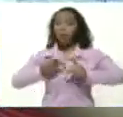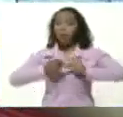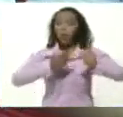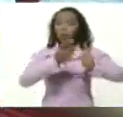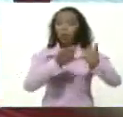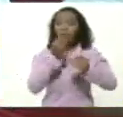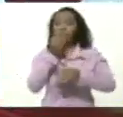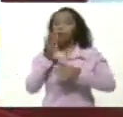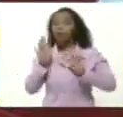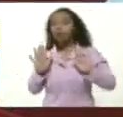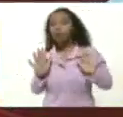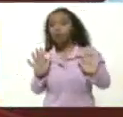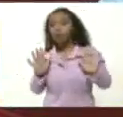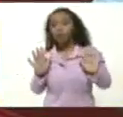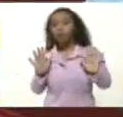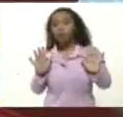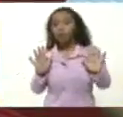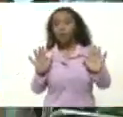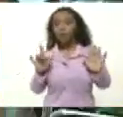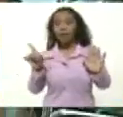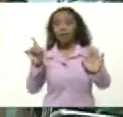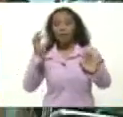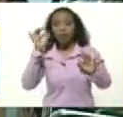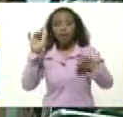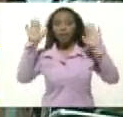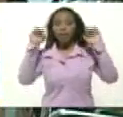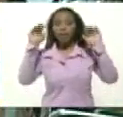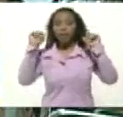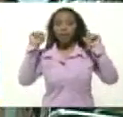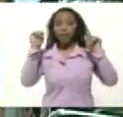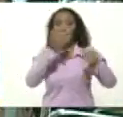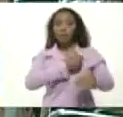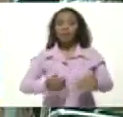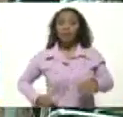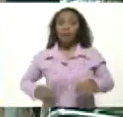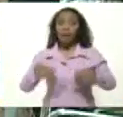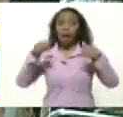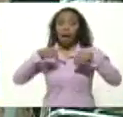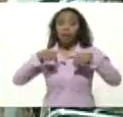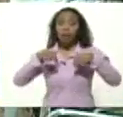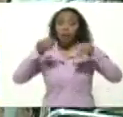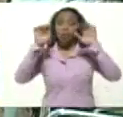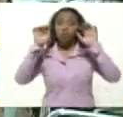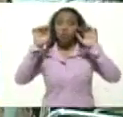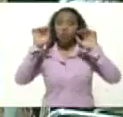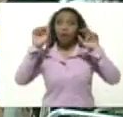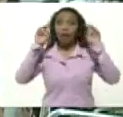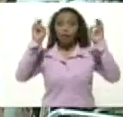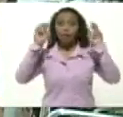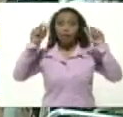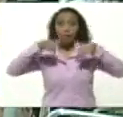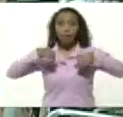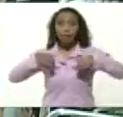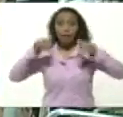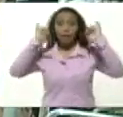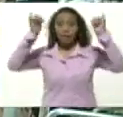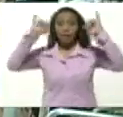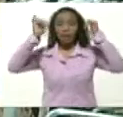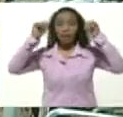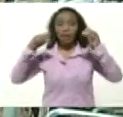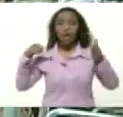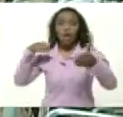Bueno, Keila, despide al presidente y bueno, en el marco de este aniversario del golpe